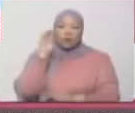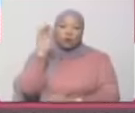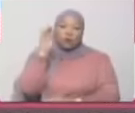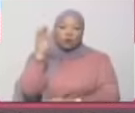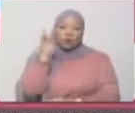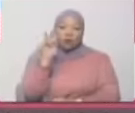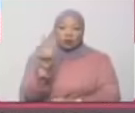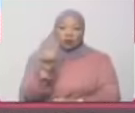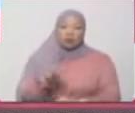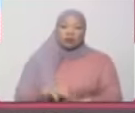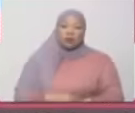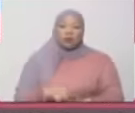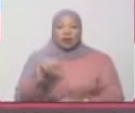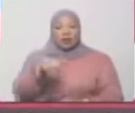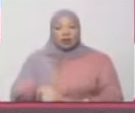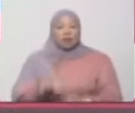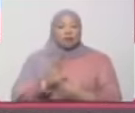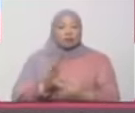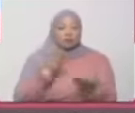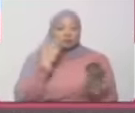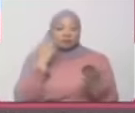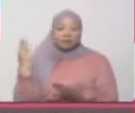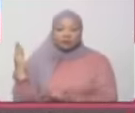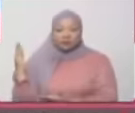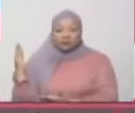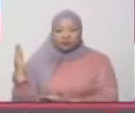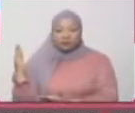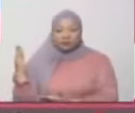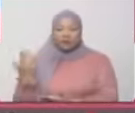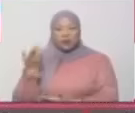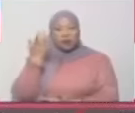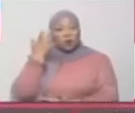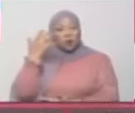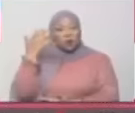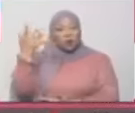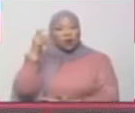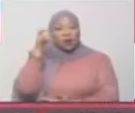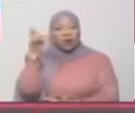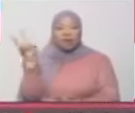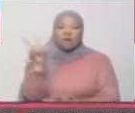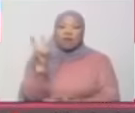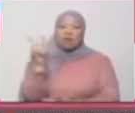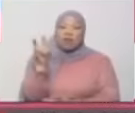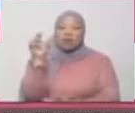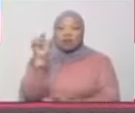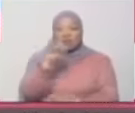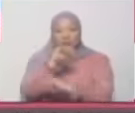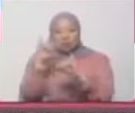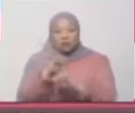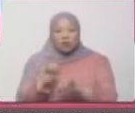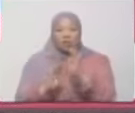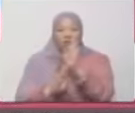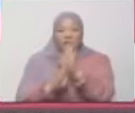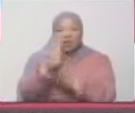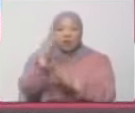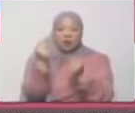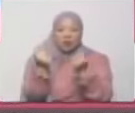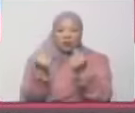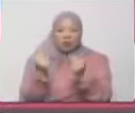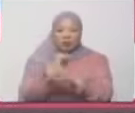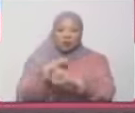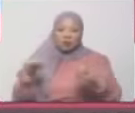ver ya? Aquí está. Los sueños de un país feliz y próspero. En paz, estable e